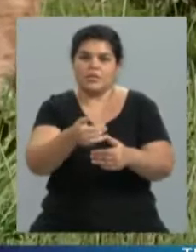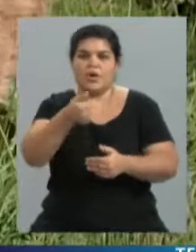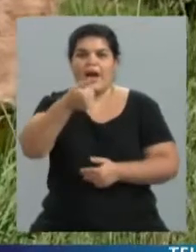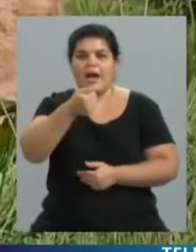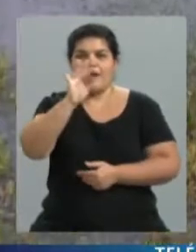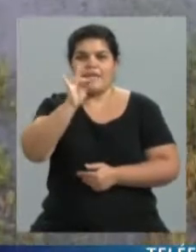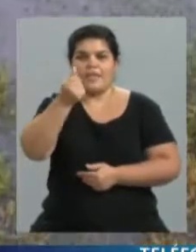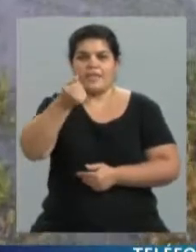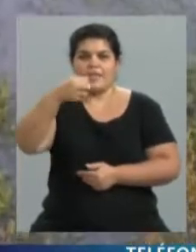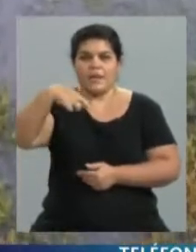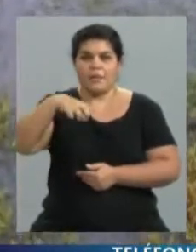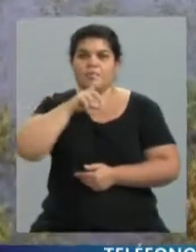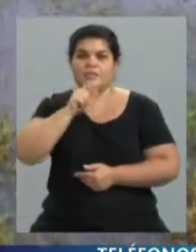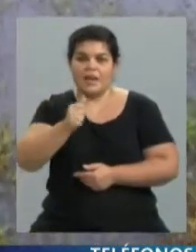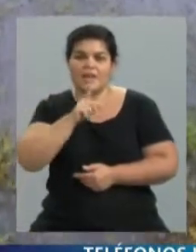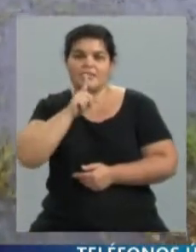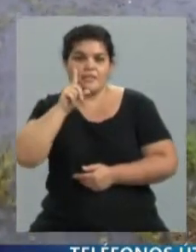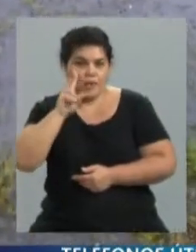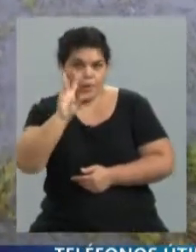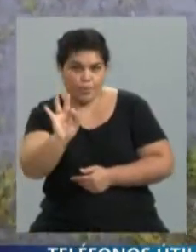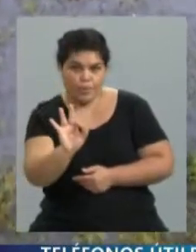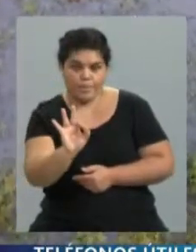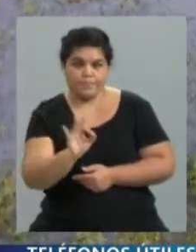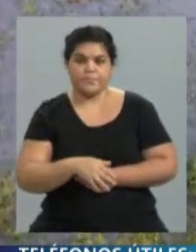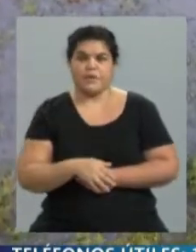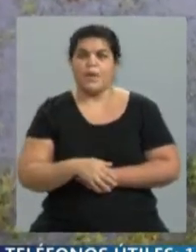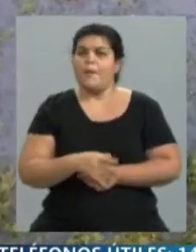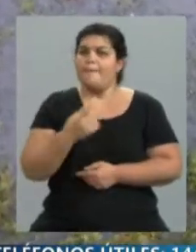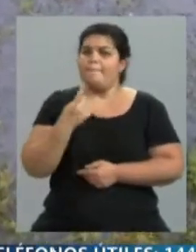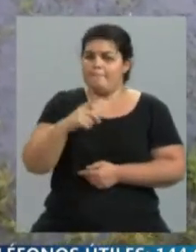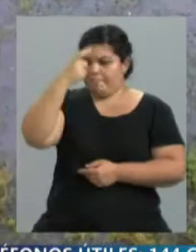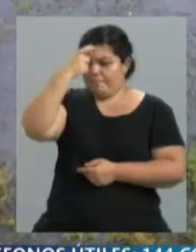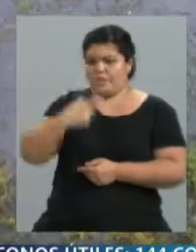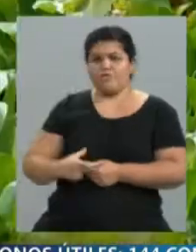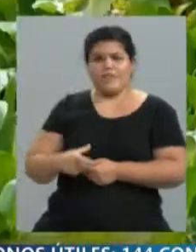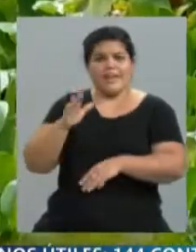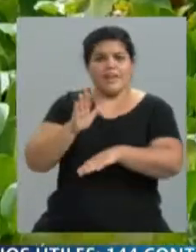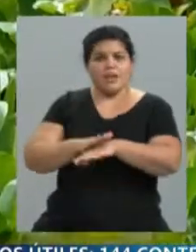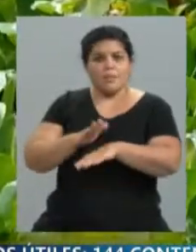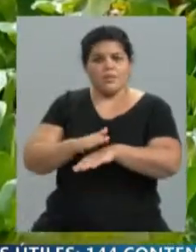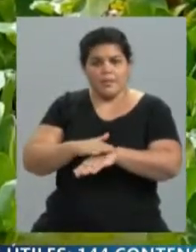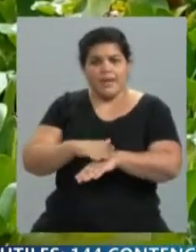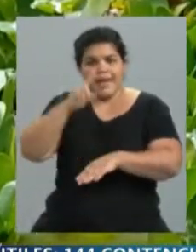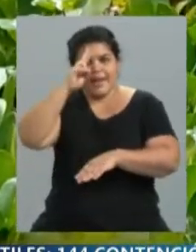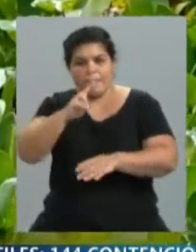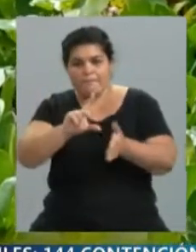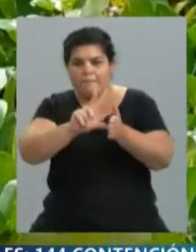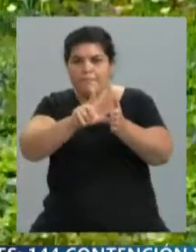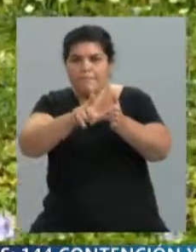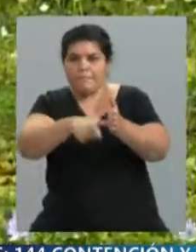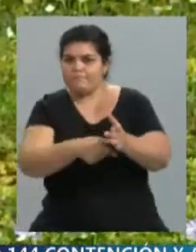el humano está provocando en el ambiente van mucho más rápido que todo eso. Van mucho más rápido, entonces